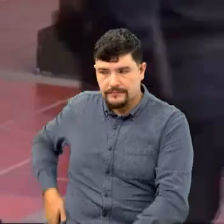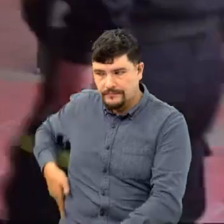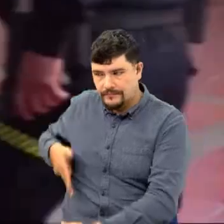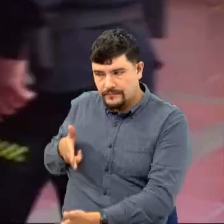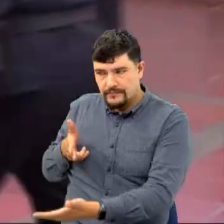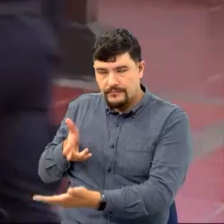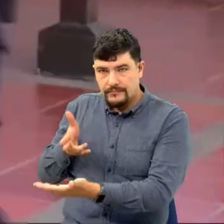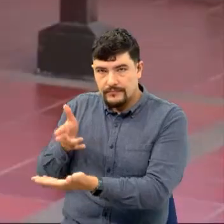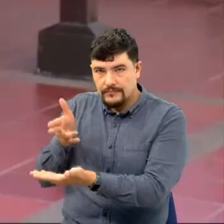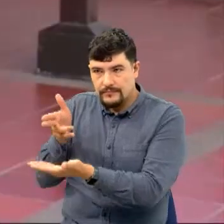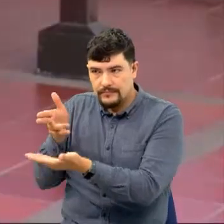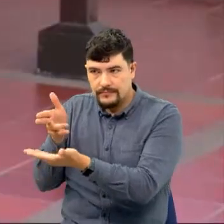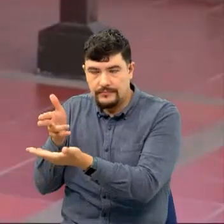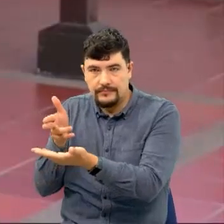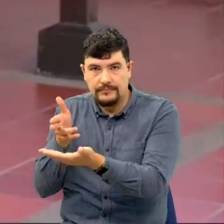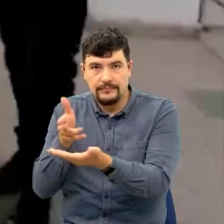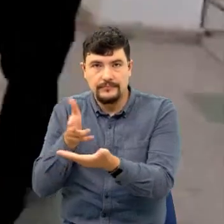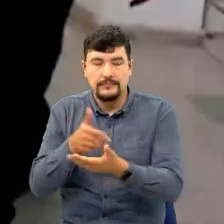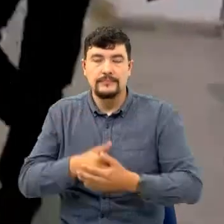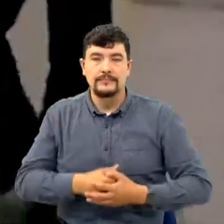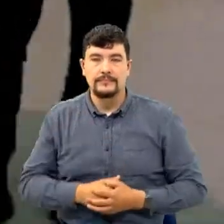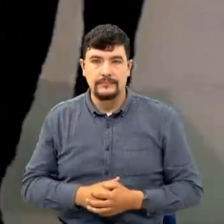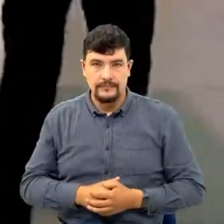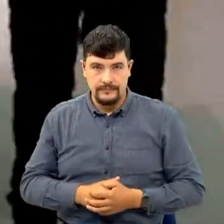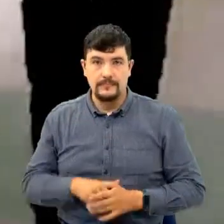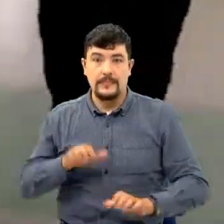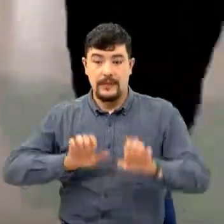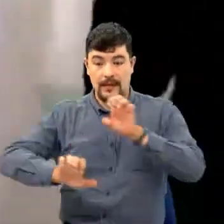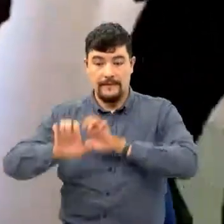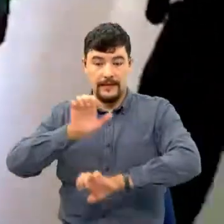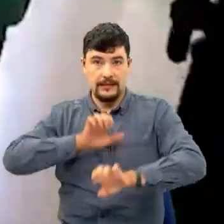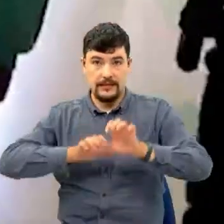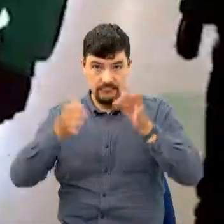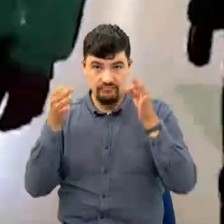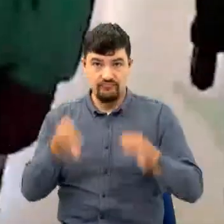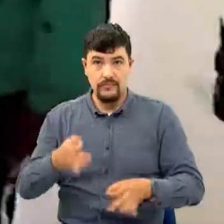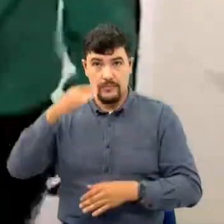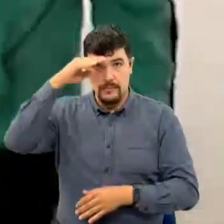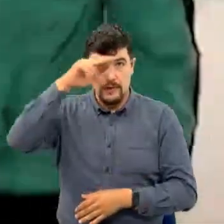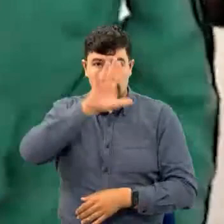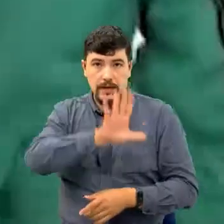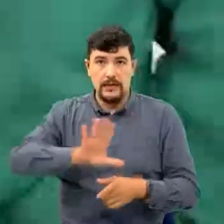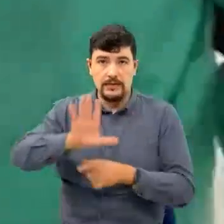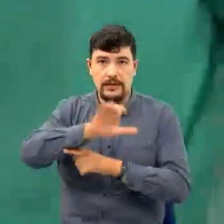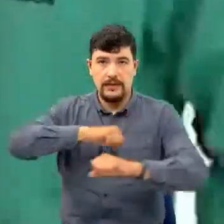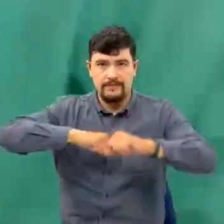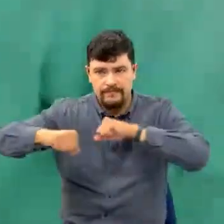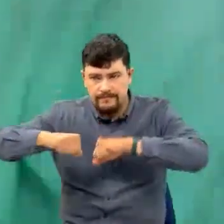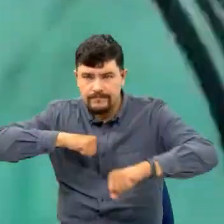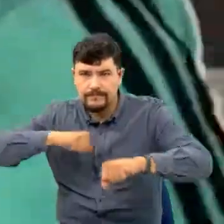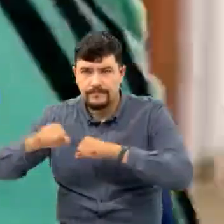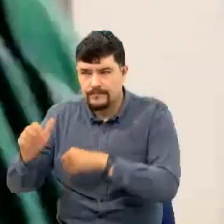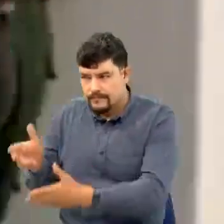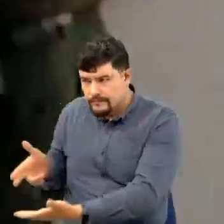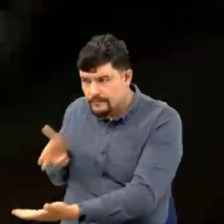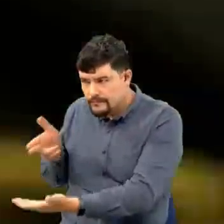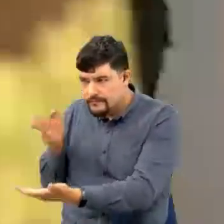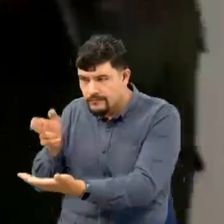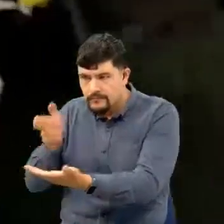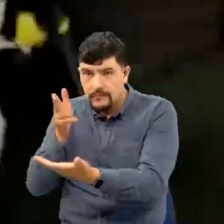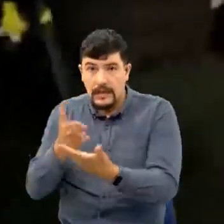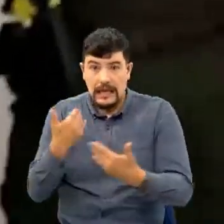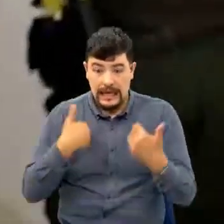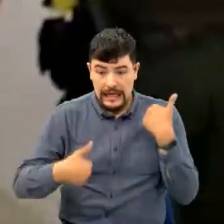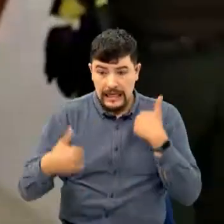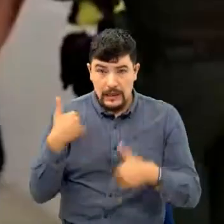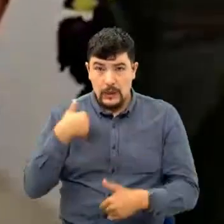en el que estaban expuestos todos nuestros policías y en legítima defensa, uno de ellos actúa de manera muy racional. Después de estar herido